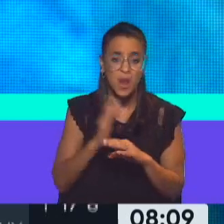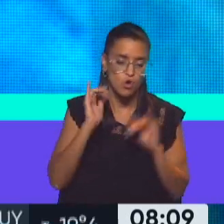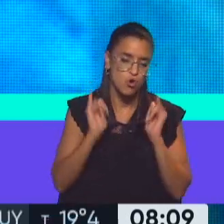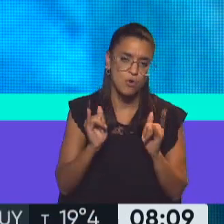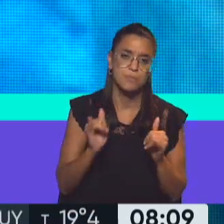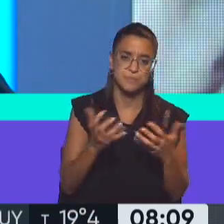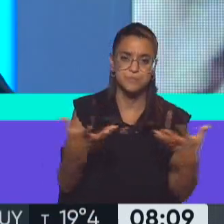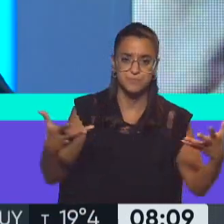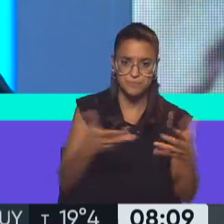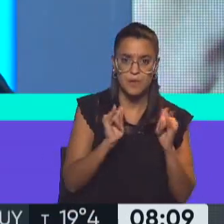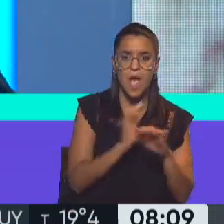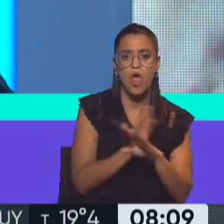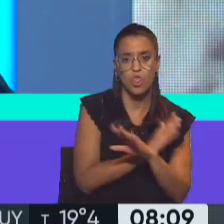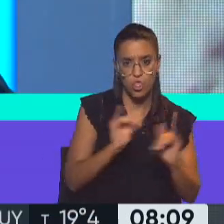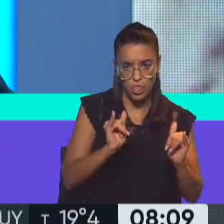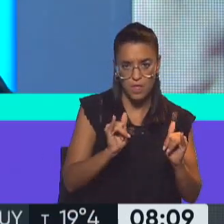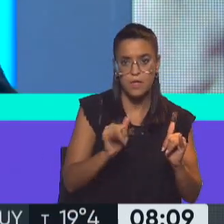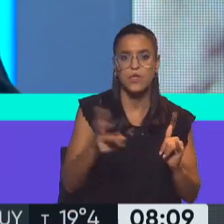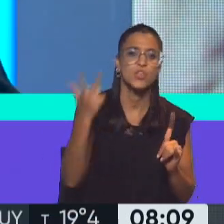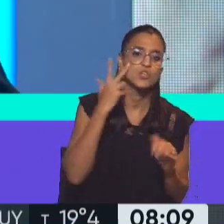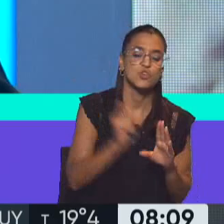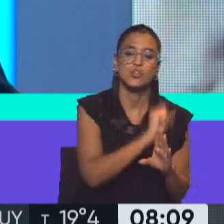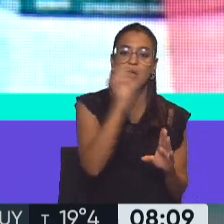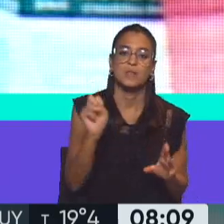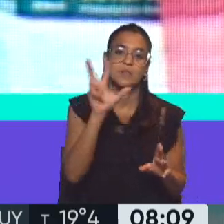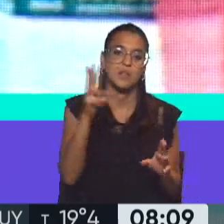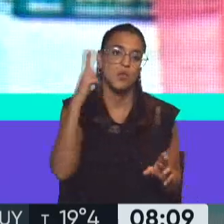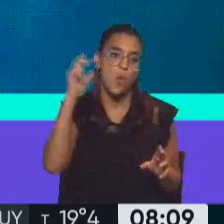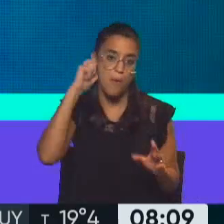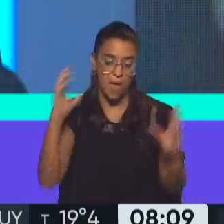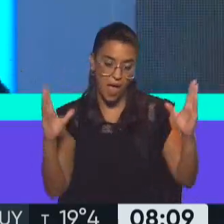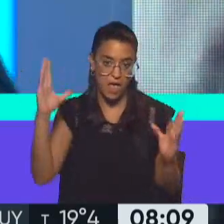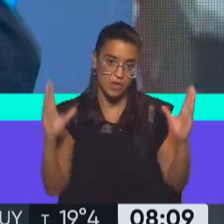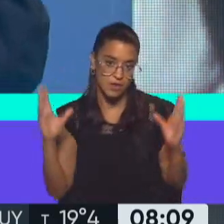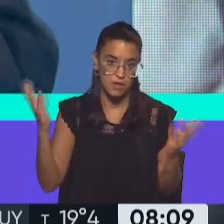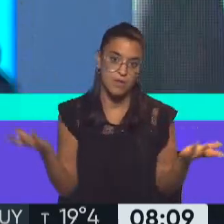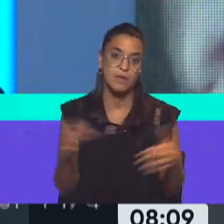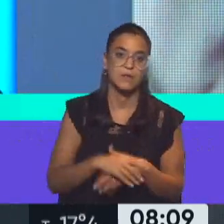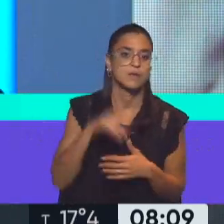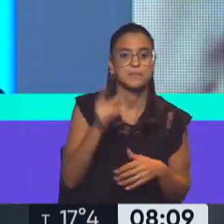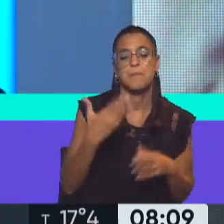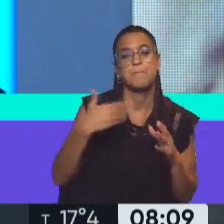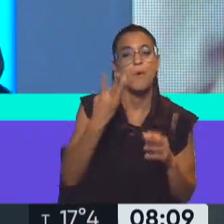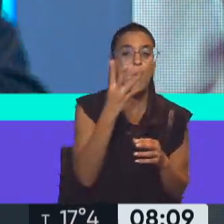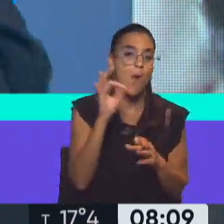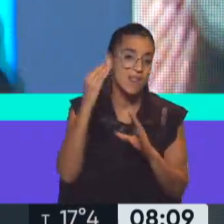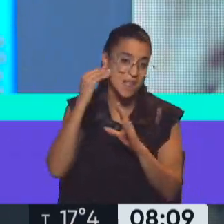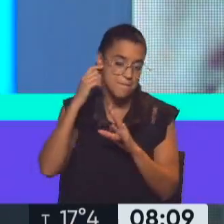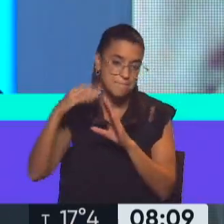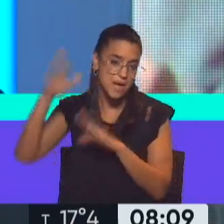todos. adolescentes Sí. y 18 a 39 años. Bueno, ahí tenemos ya no, bueno, mayores de